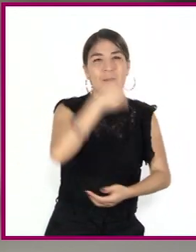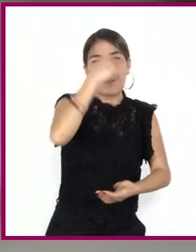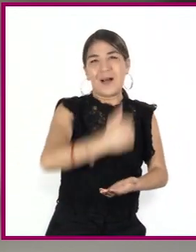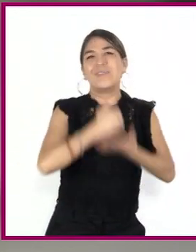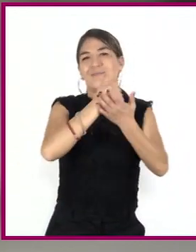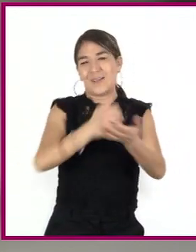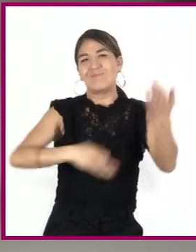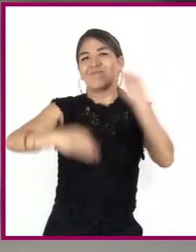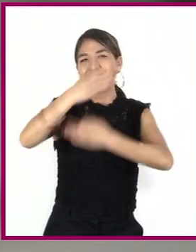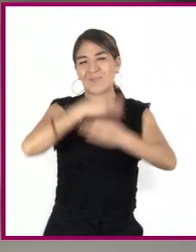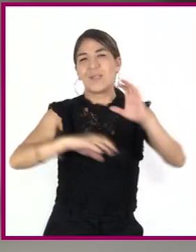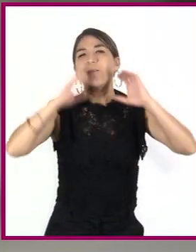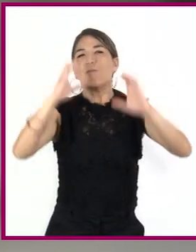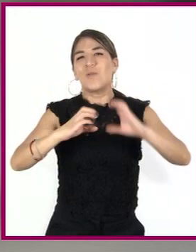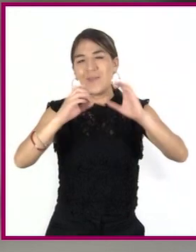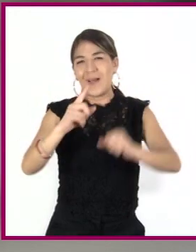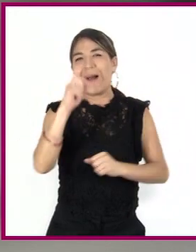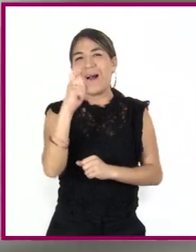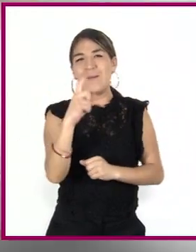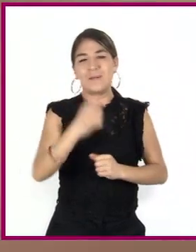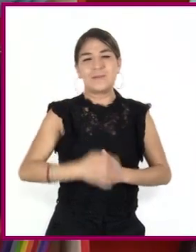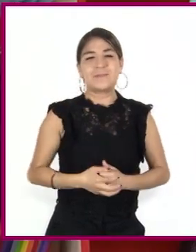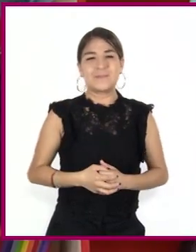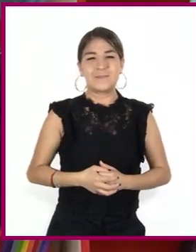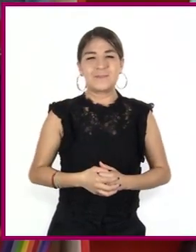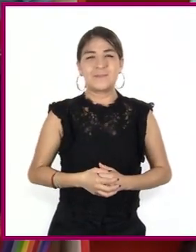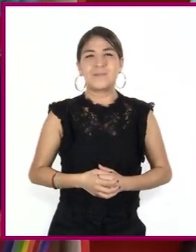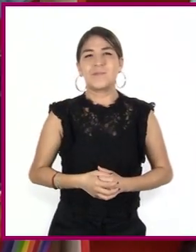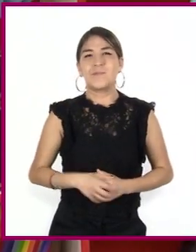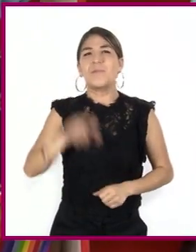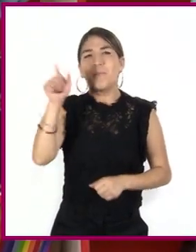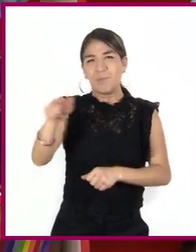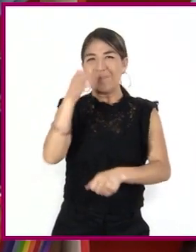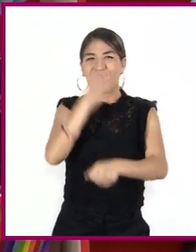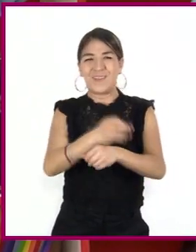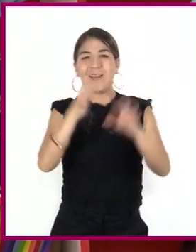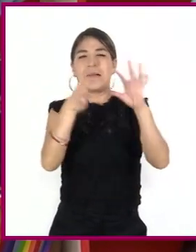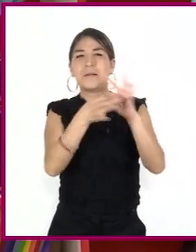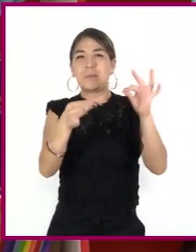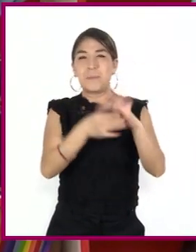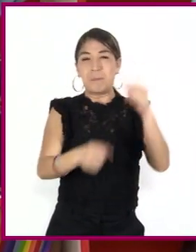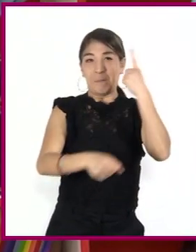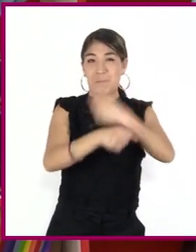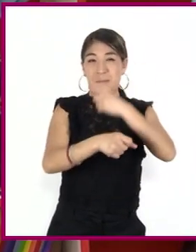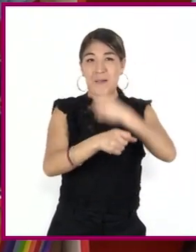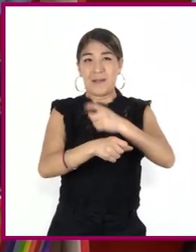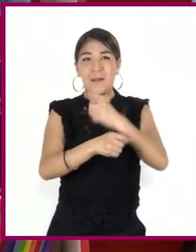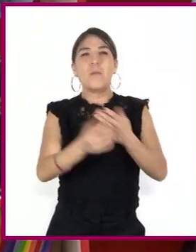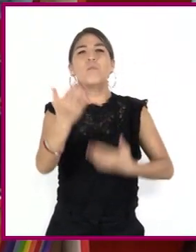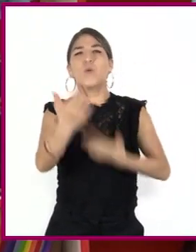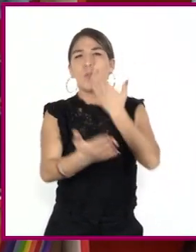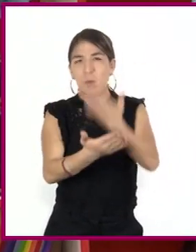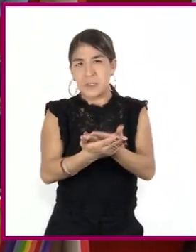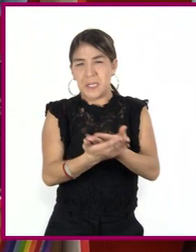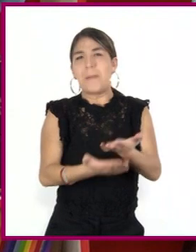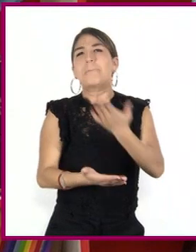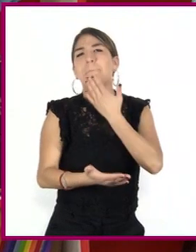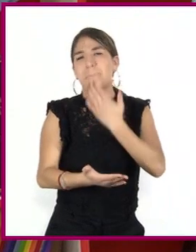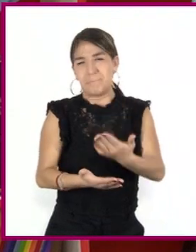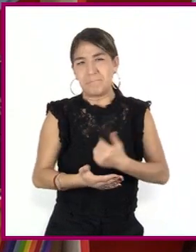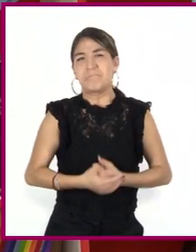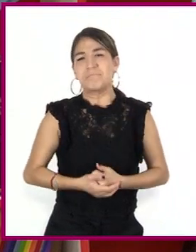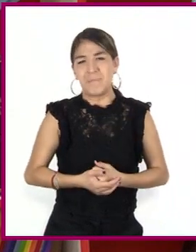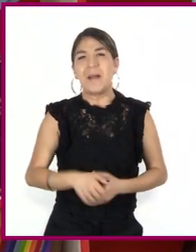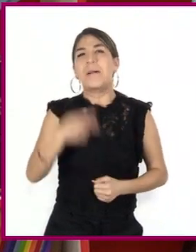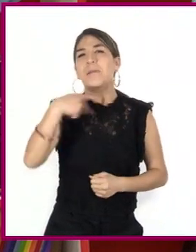global al cuidado del agua. Pues dicho así, la primera alternativa suena bien, aunque